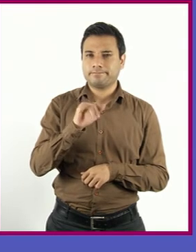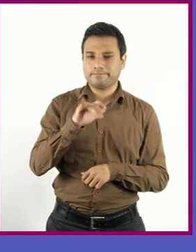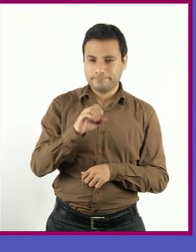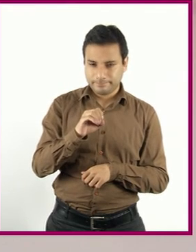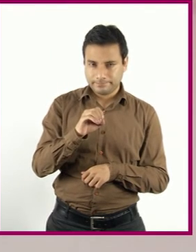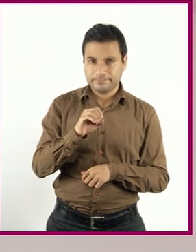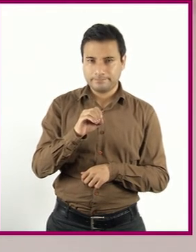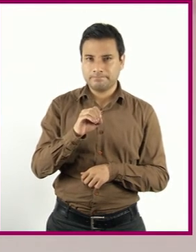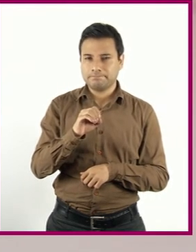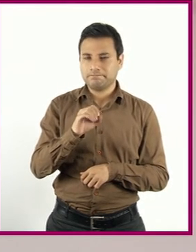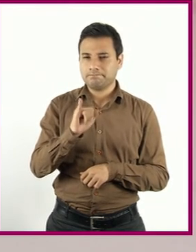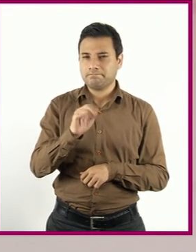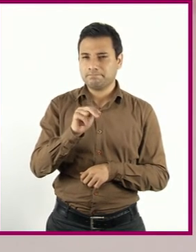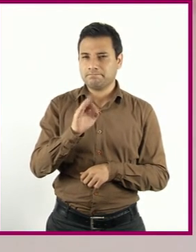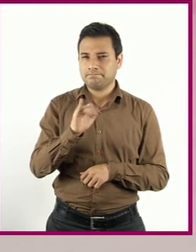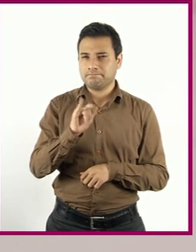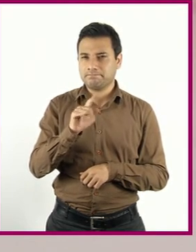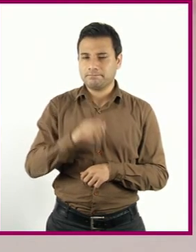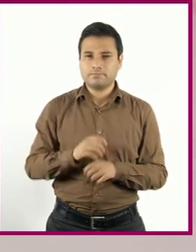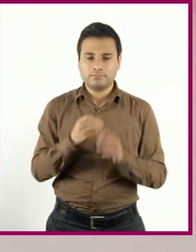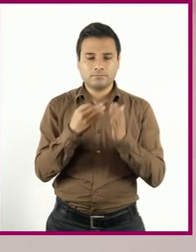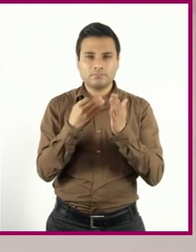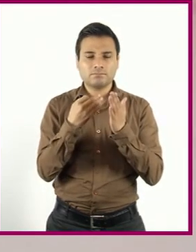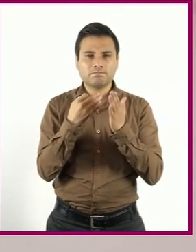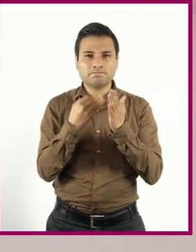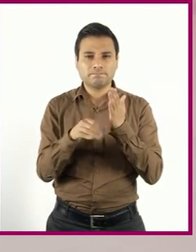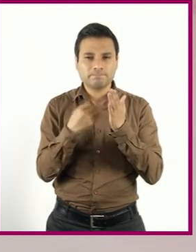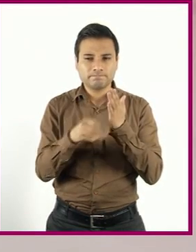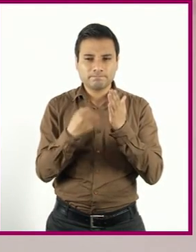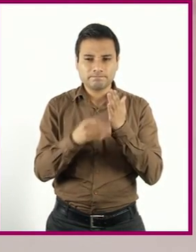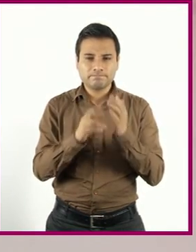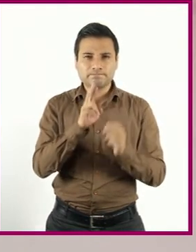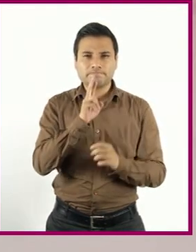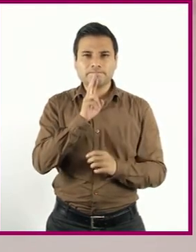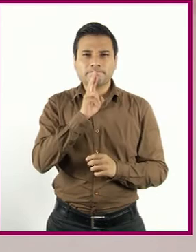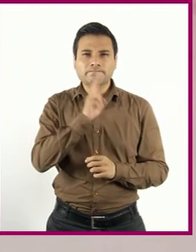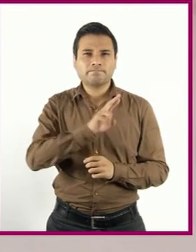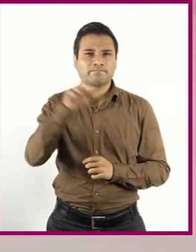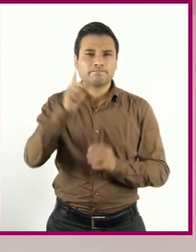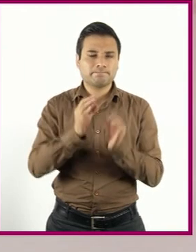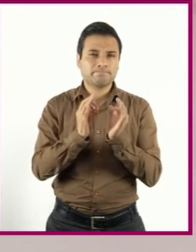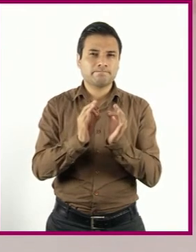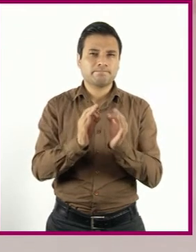profesora? Ahora, ¿qué faltaría para que quede completo lo que hemos visto?